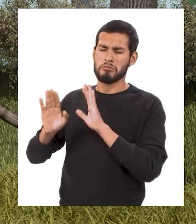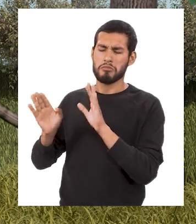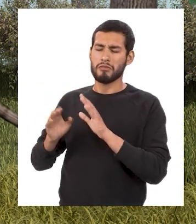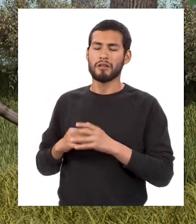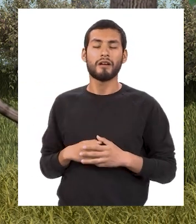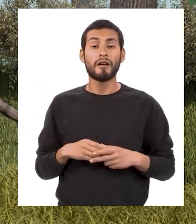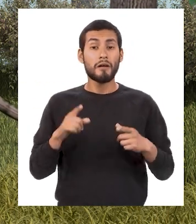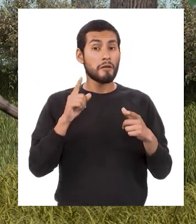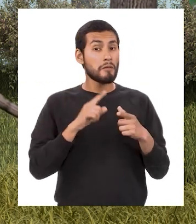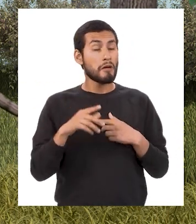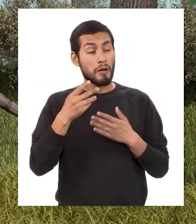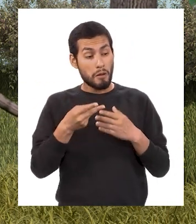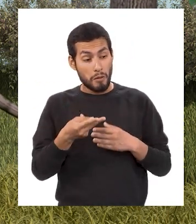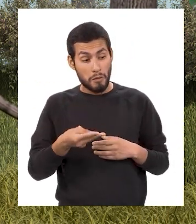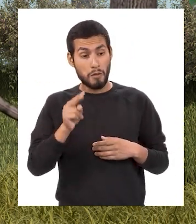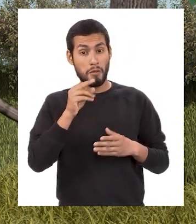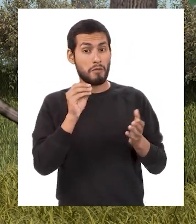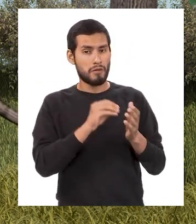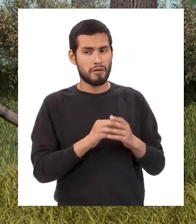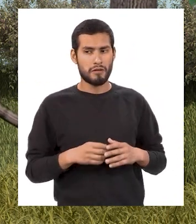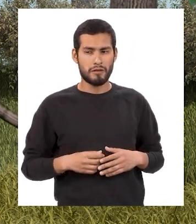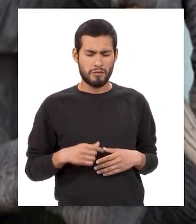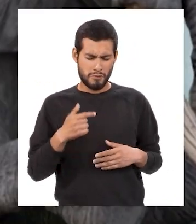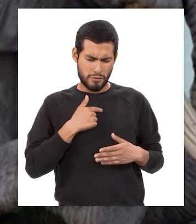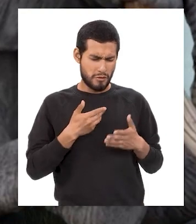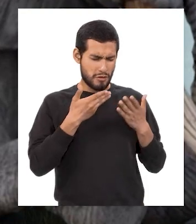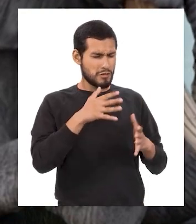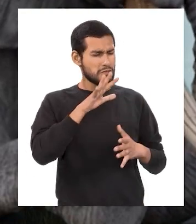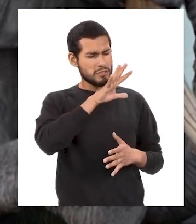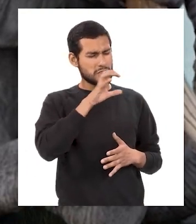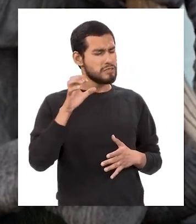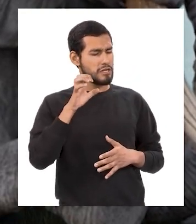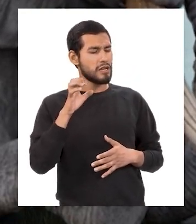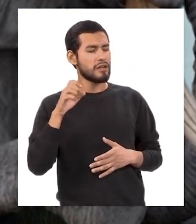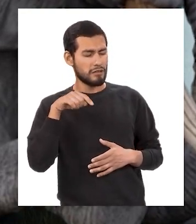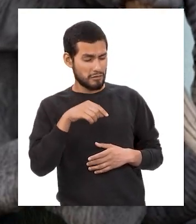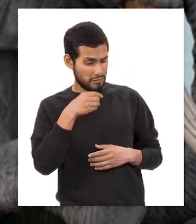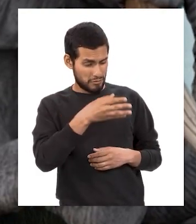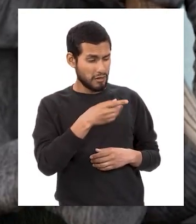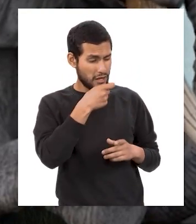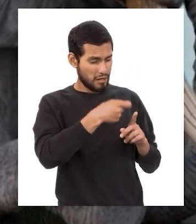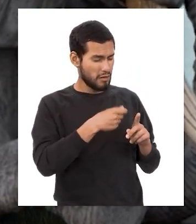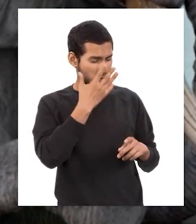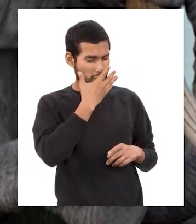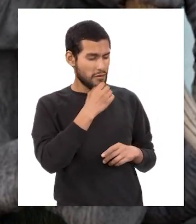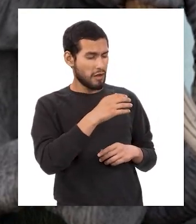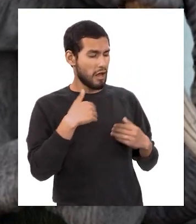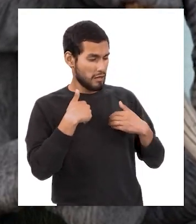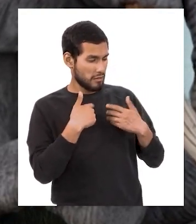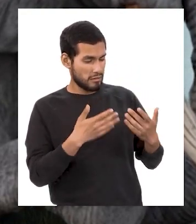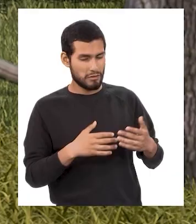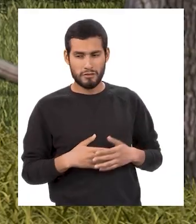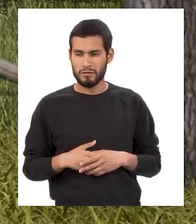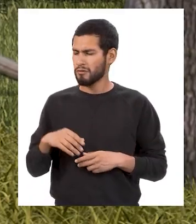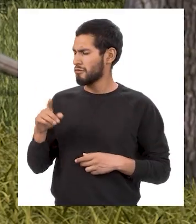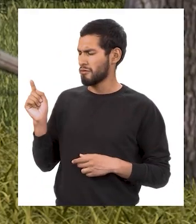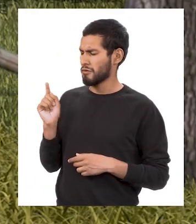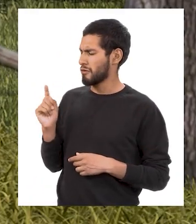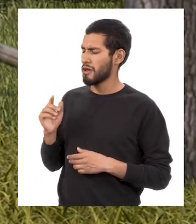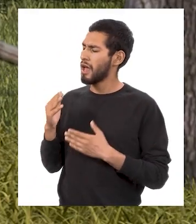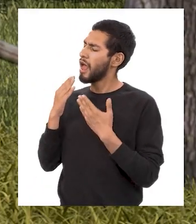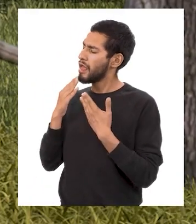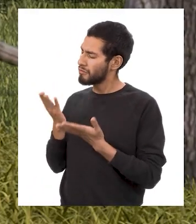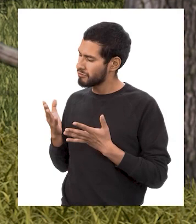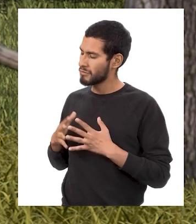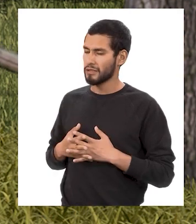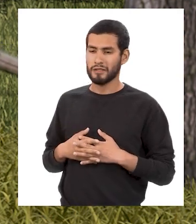negó, pero entonces subió la propuesta. Le ofrezco 500 libras por alquilar tan hermoso animal. No,